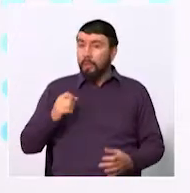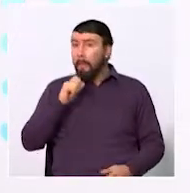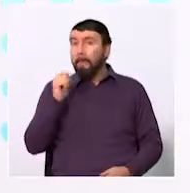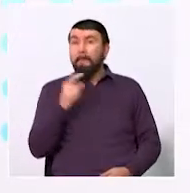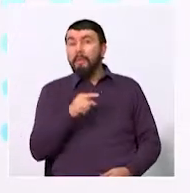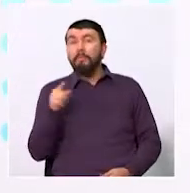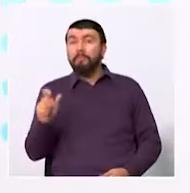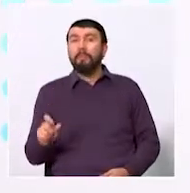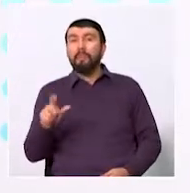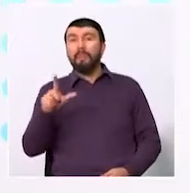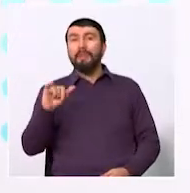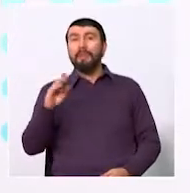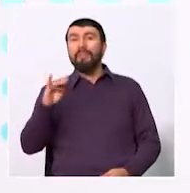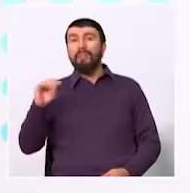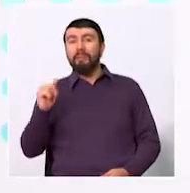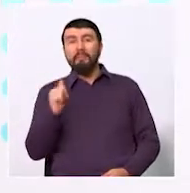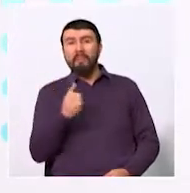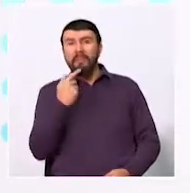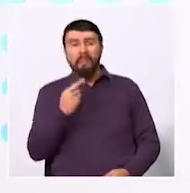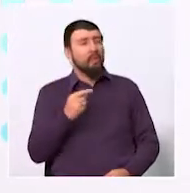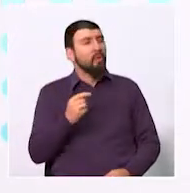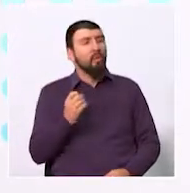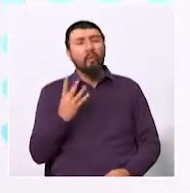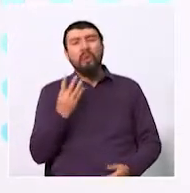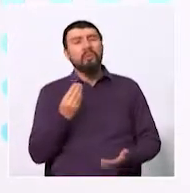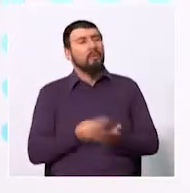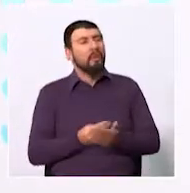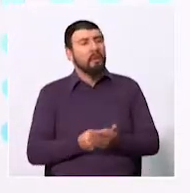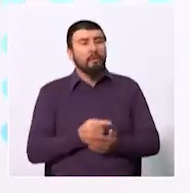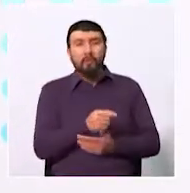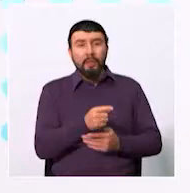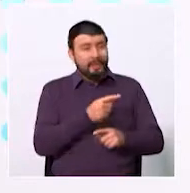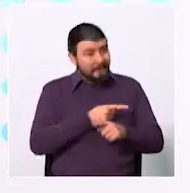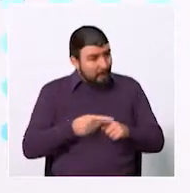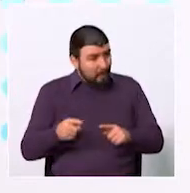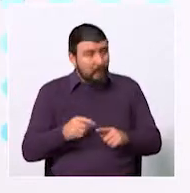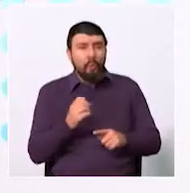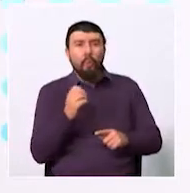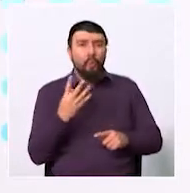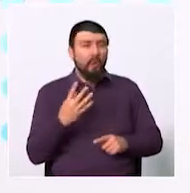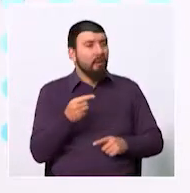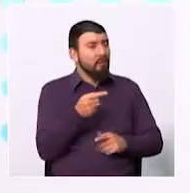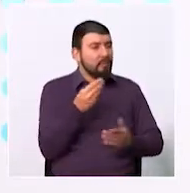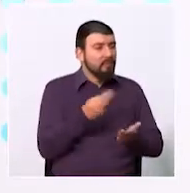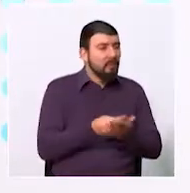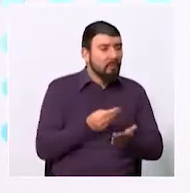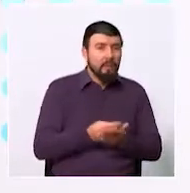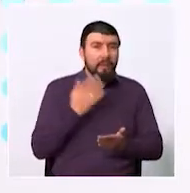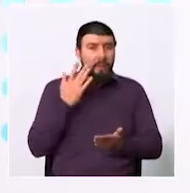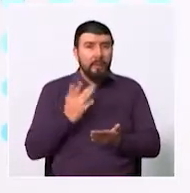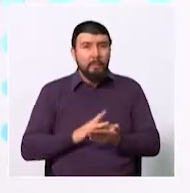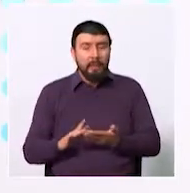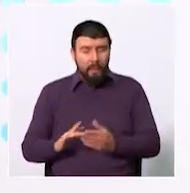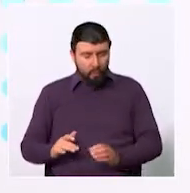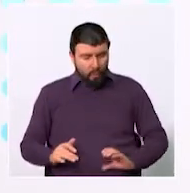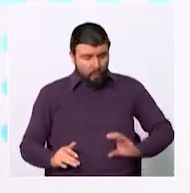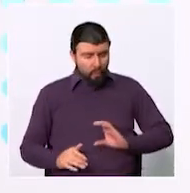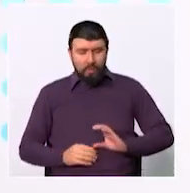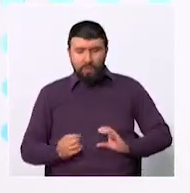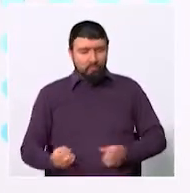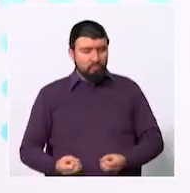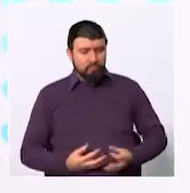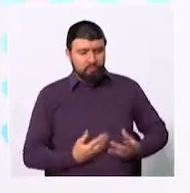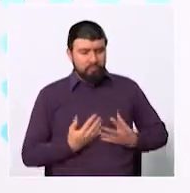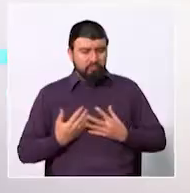lópez cuanto cuesta uno quedarse en el parque de la salud una semana para hacerse limpieza de colon me puede dar un número por